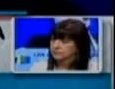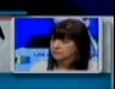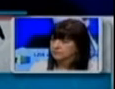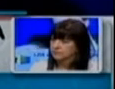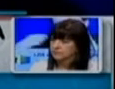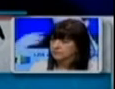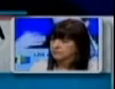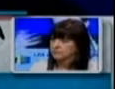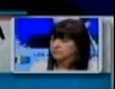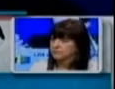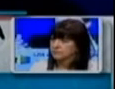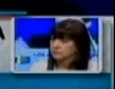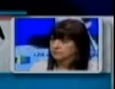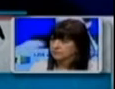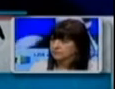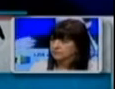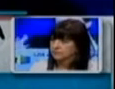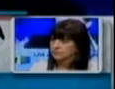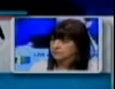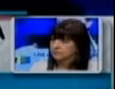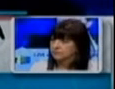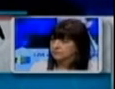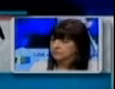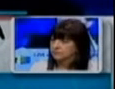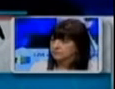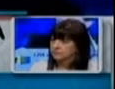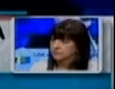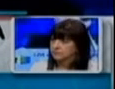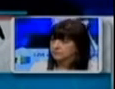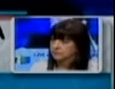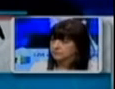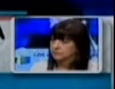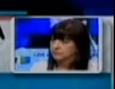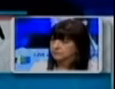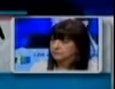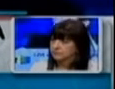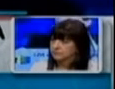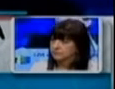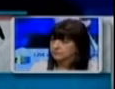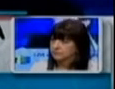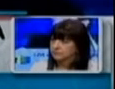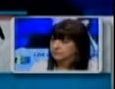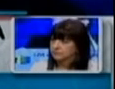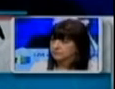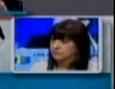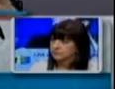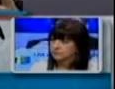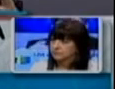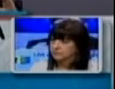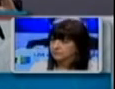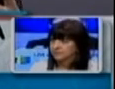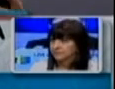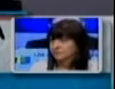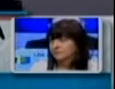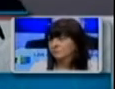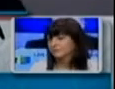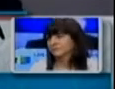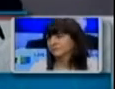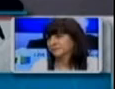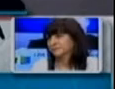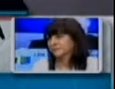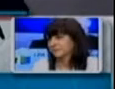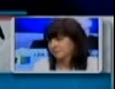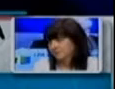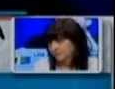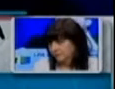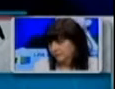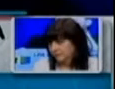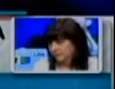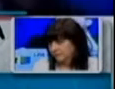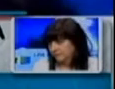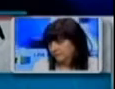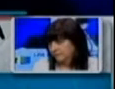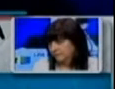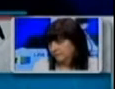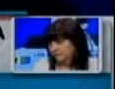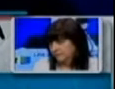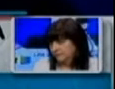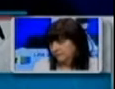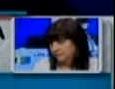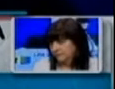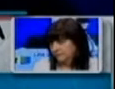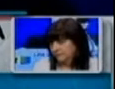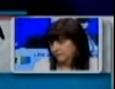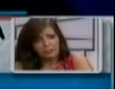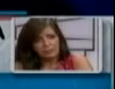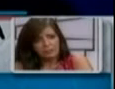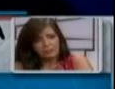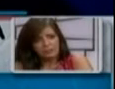me equivoqué al verbalizarlo, me equivoqué y fue un error que pagué muy caro. Bueno, ¿y qué quiso decir exactamente? Bueno, ahora te cuento lo que quise decir. Estoy muy preocupado